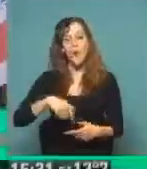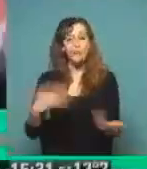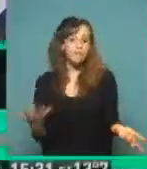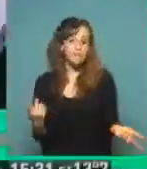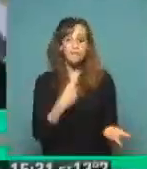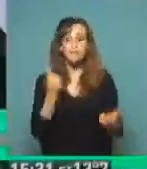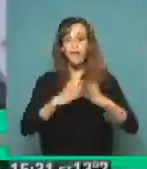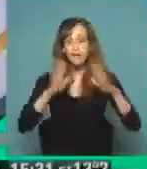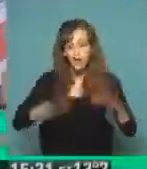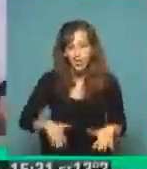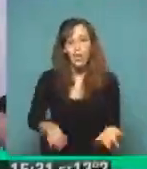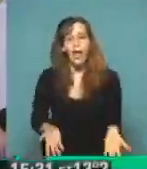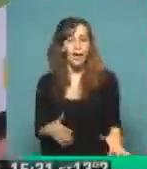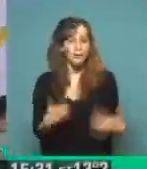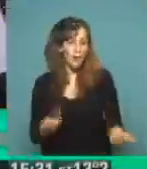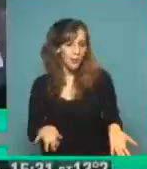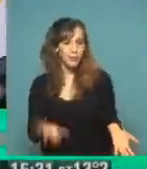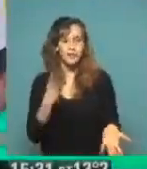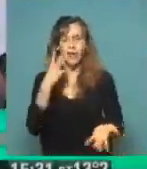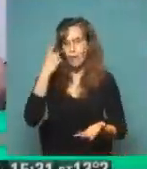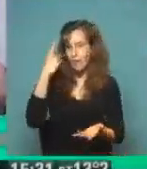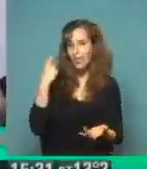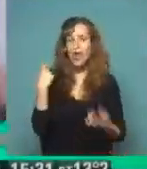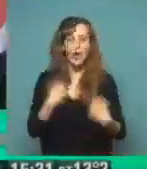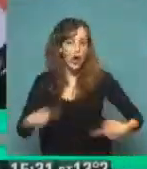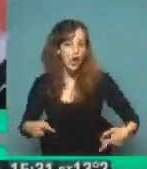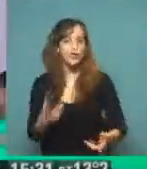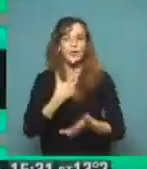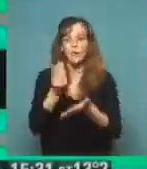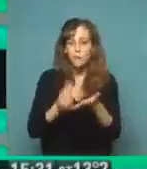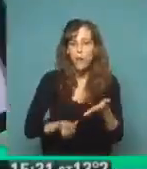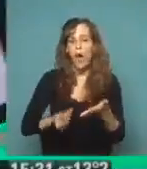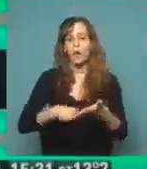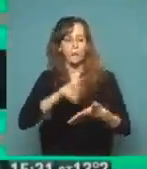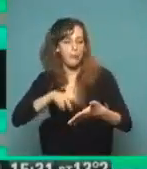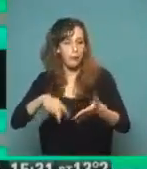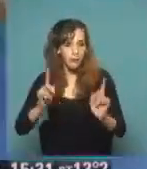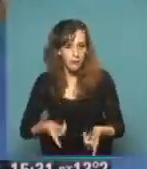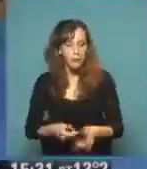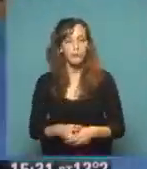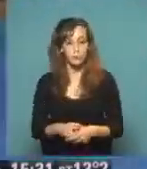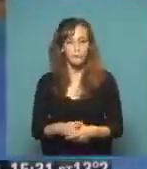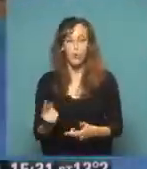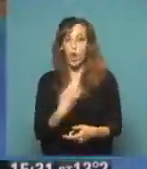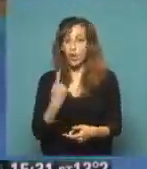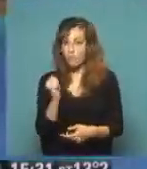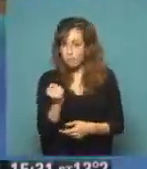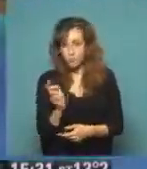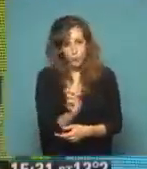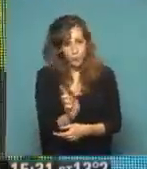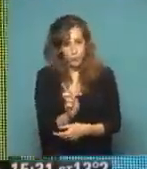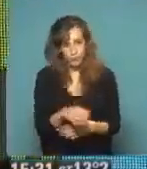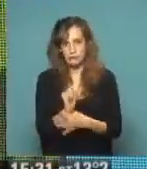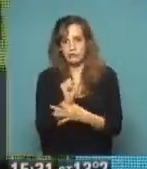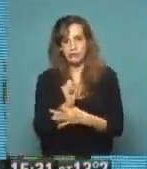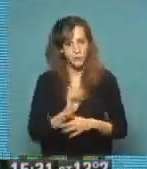¿por qué no sacarlo a pasear un poco? ¿Por qué no aprender a dibujar, a pintar? Y nosotros no somos muy buenos en eso.